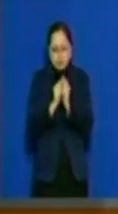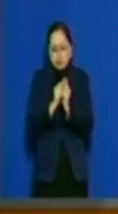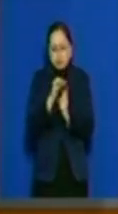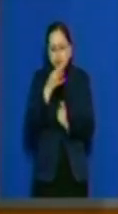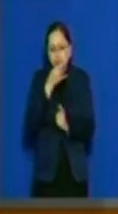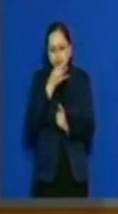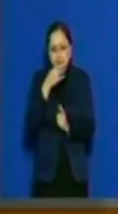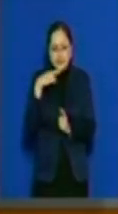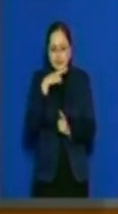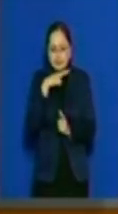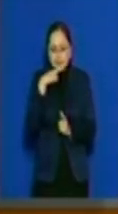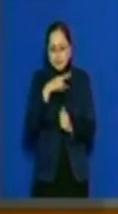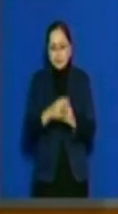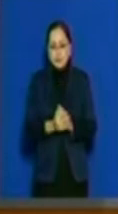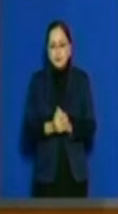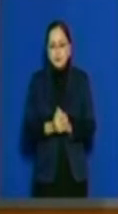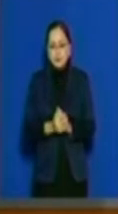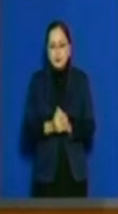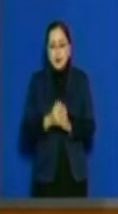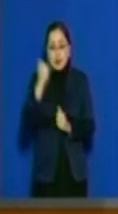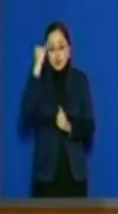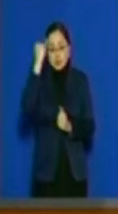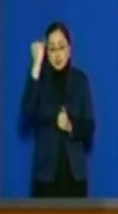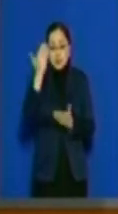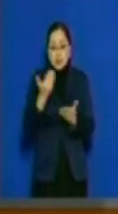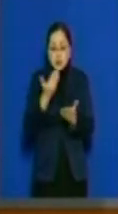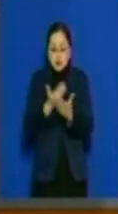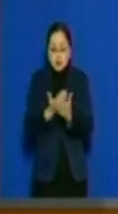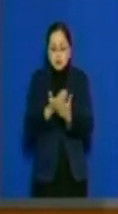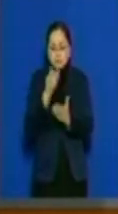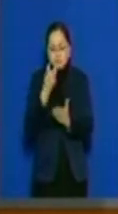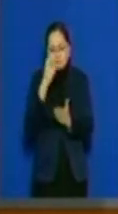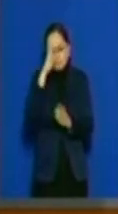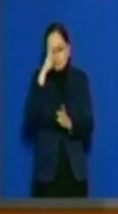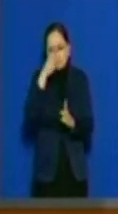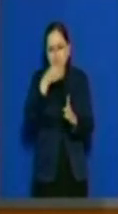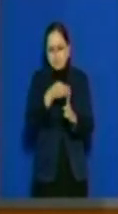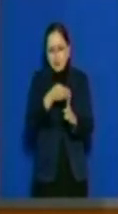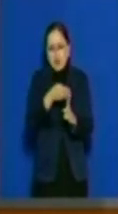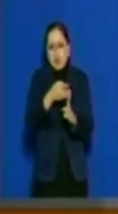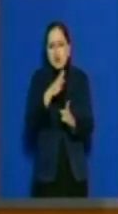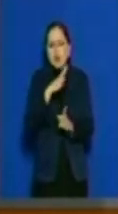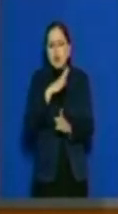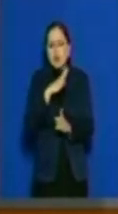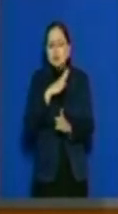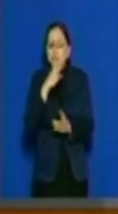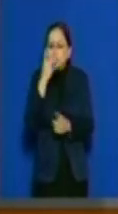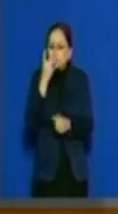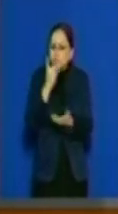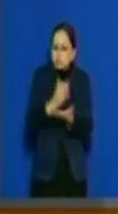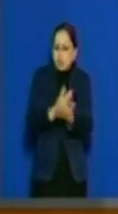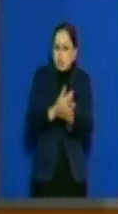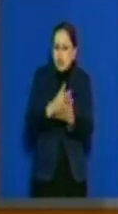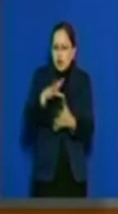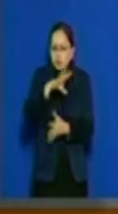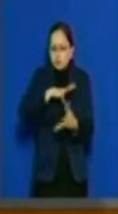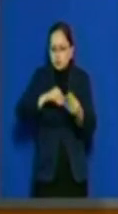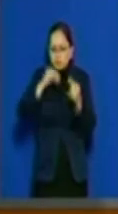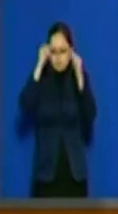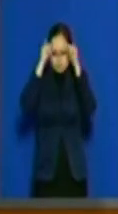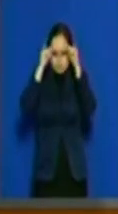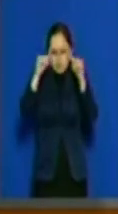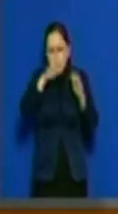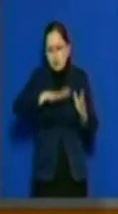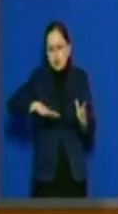minutos. Es una iniciativa que va directamente relacionada no solamente con la ganadería o